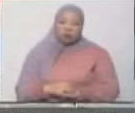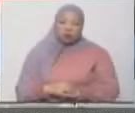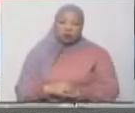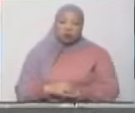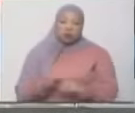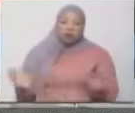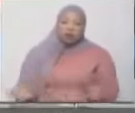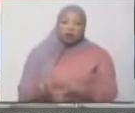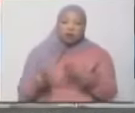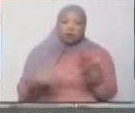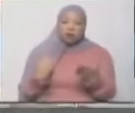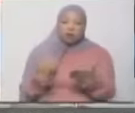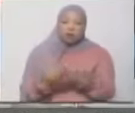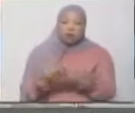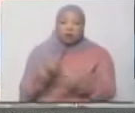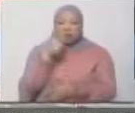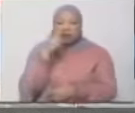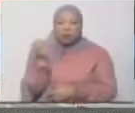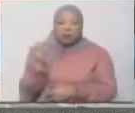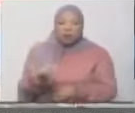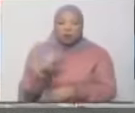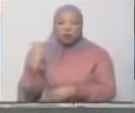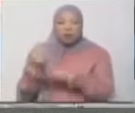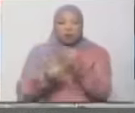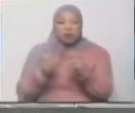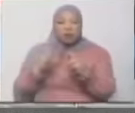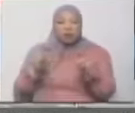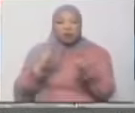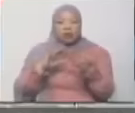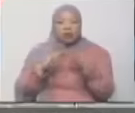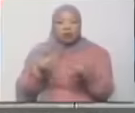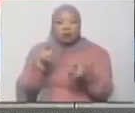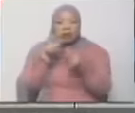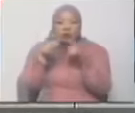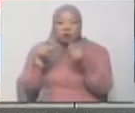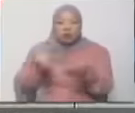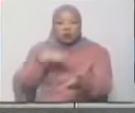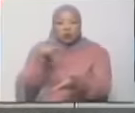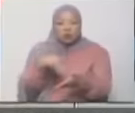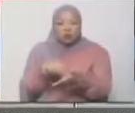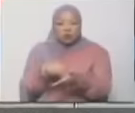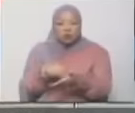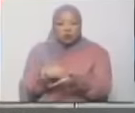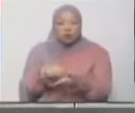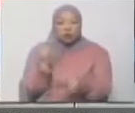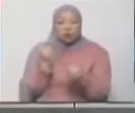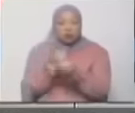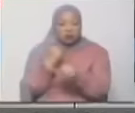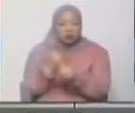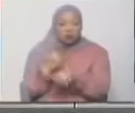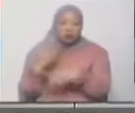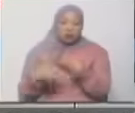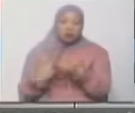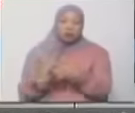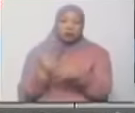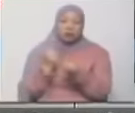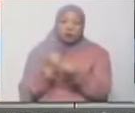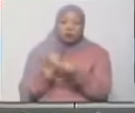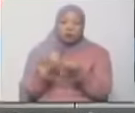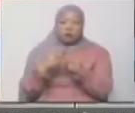empujó con más fuerza a crear el tema de las consultas nacionales, trimestrales. Tomando el ejemplo